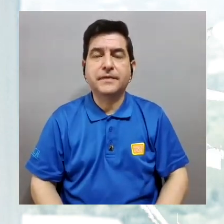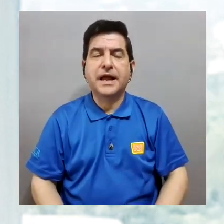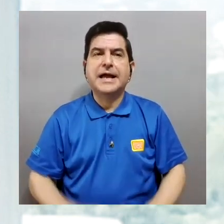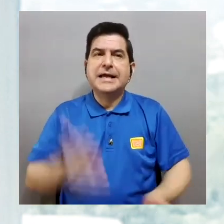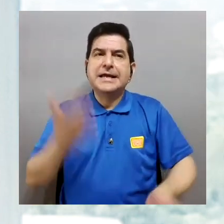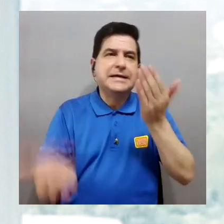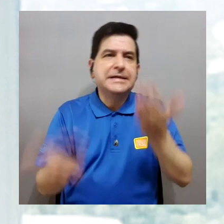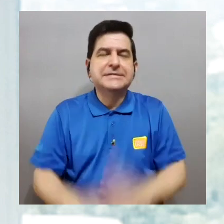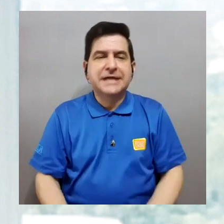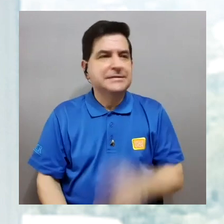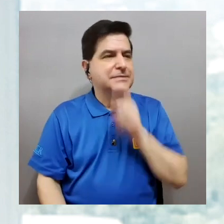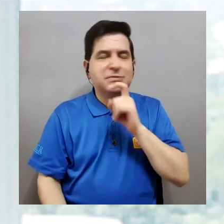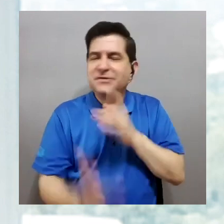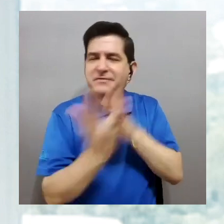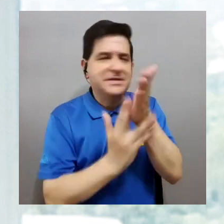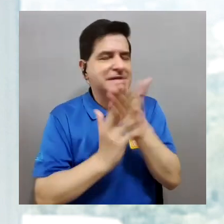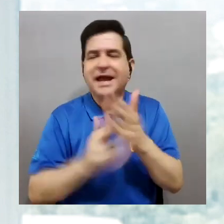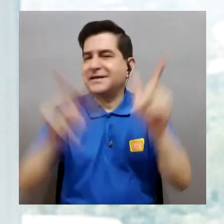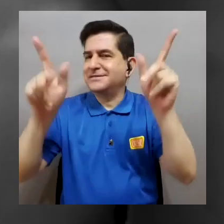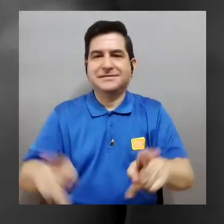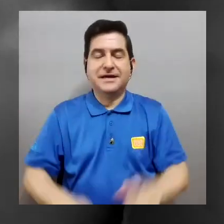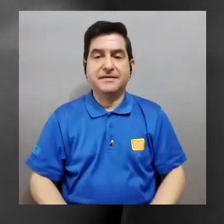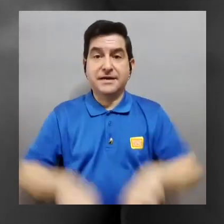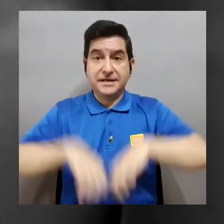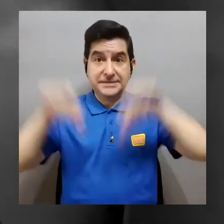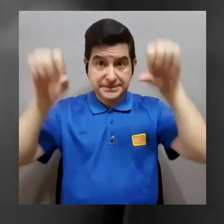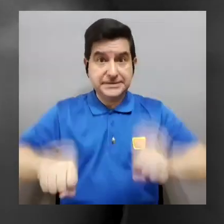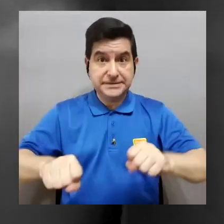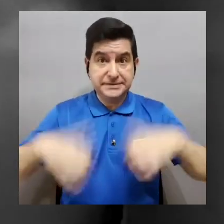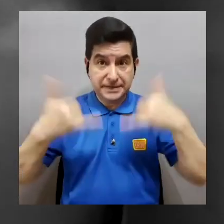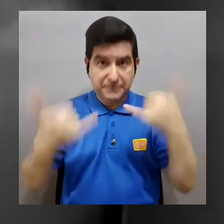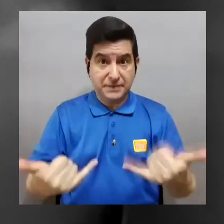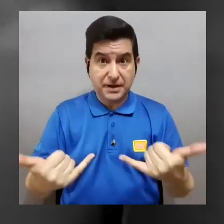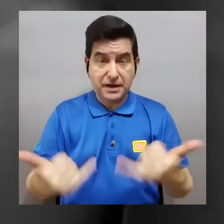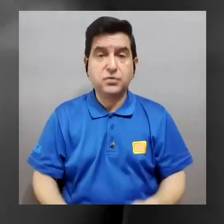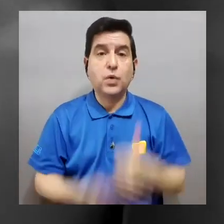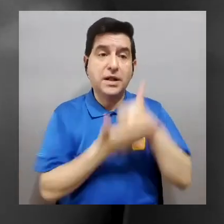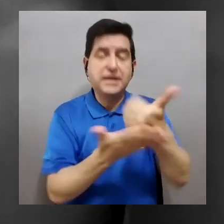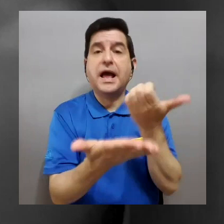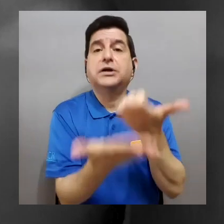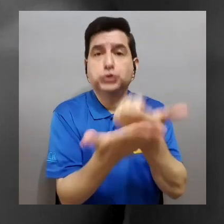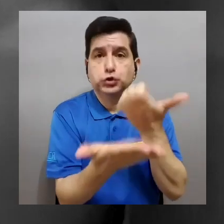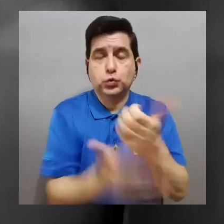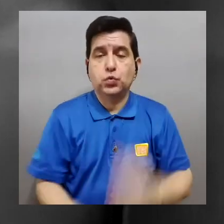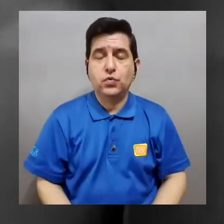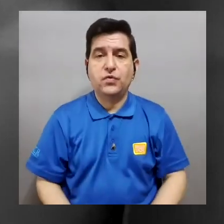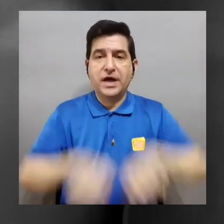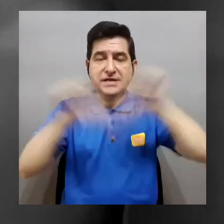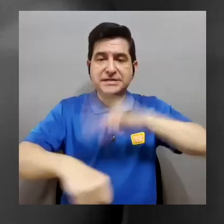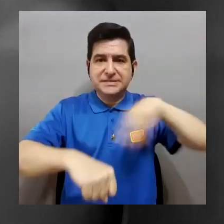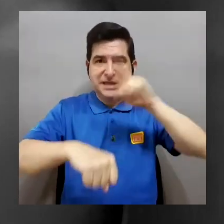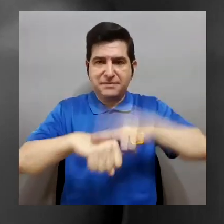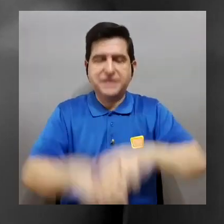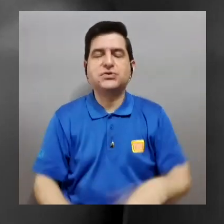pues cuesta un poco que sea accesible para muchas personas. Tenemos un sistema de subsidio, ¿verdad? Que es el Sistema